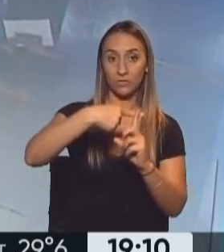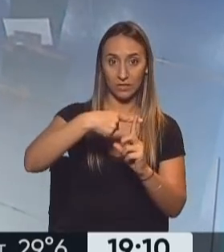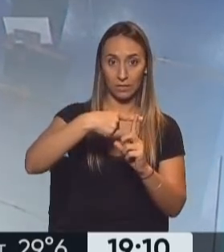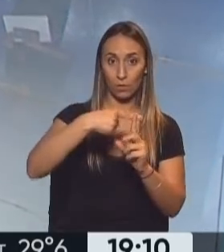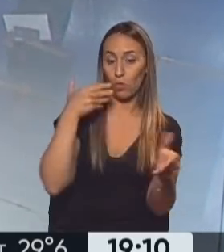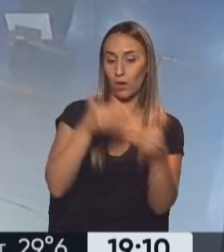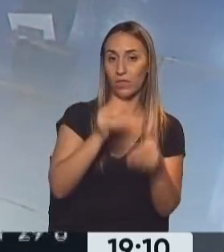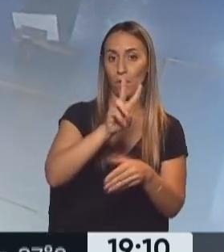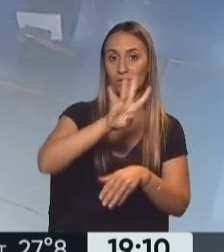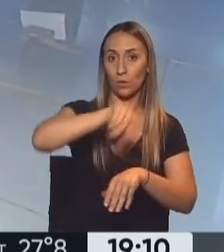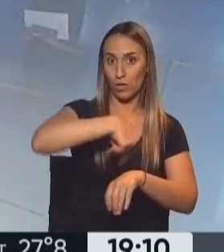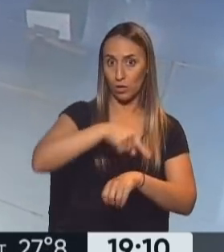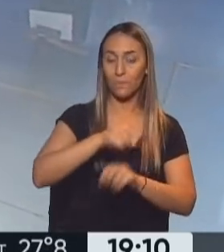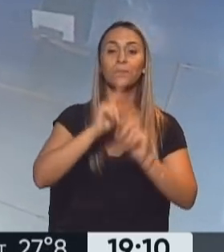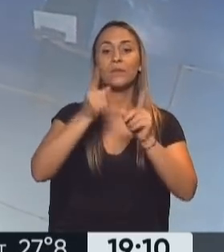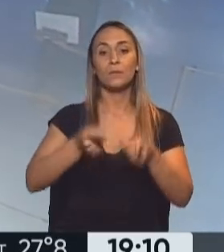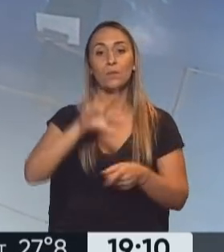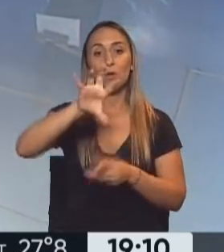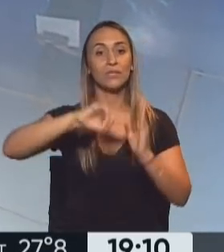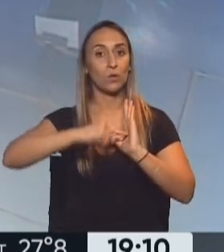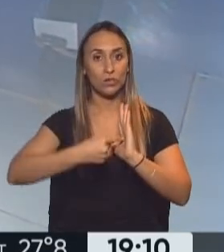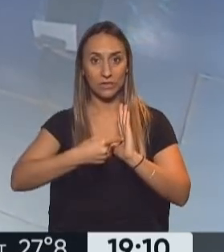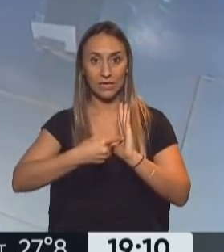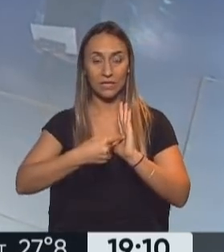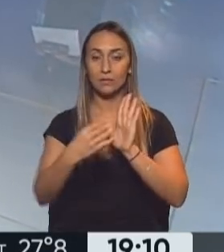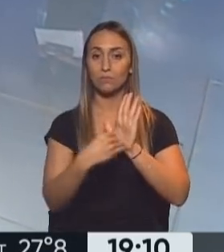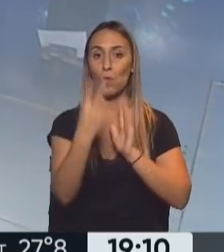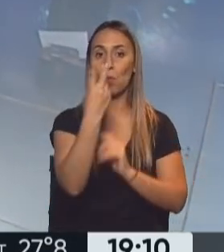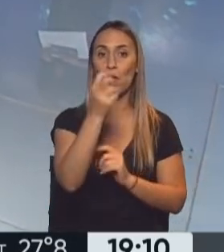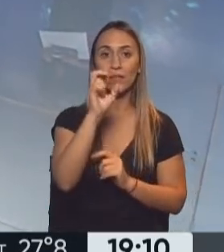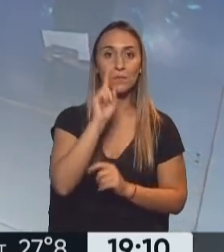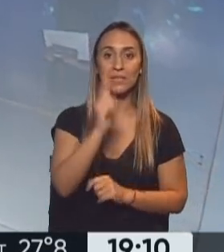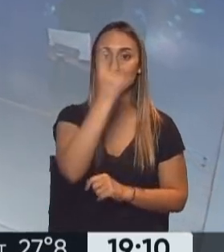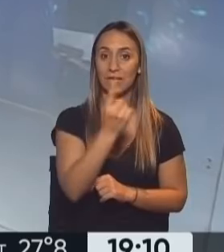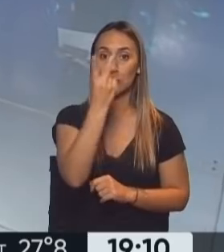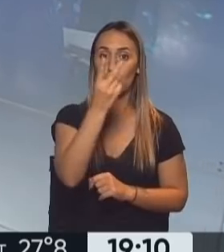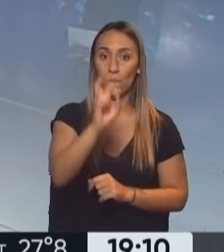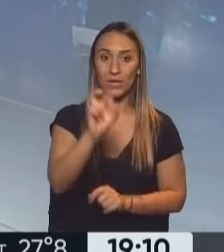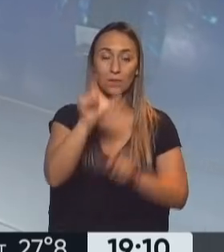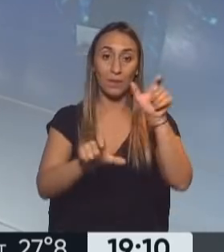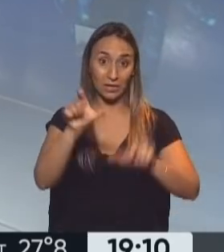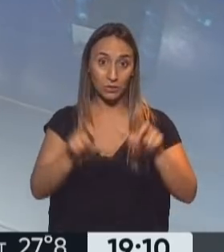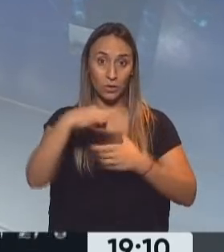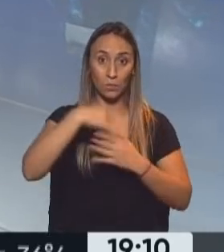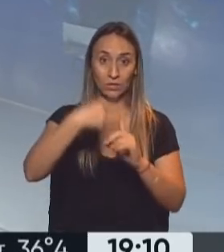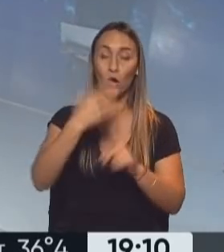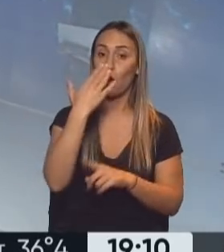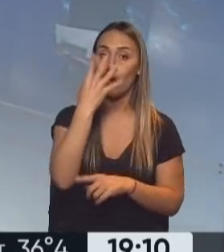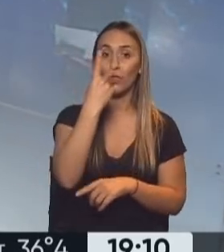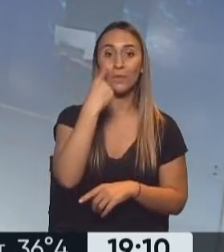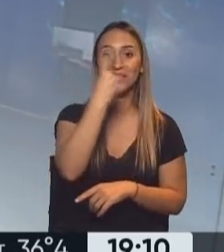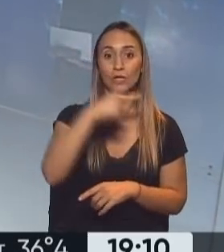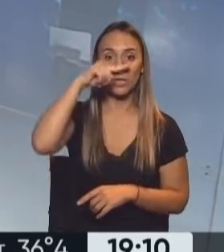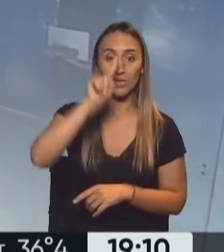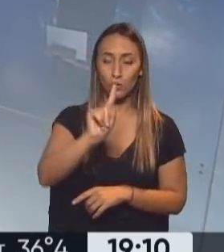las últimas 24 horas. Por su parte, la provincia de Buenos Aires registró 20.120, Córdoba 4.171, la provincia